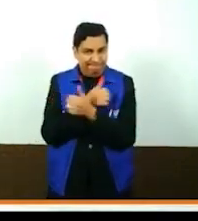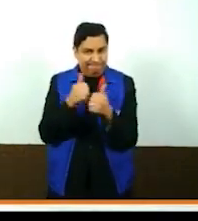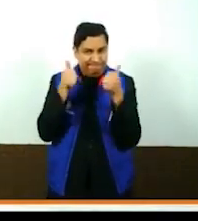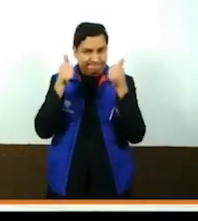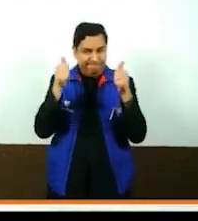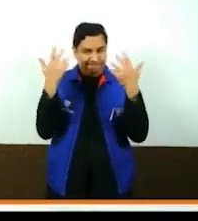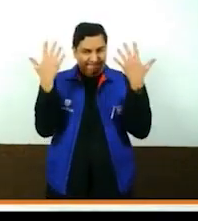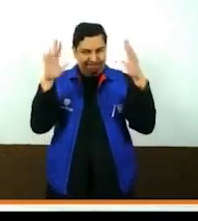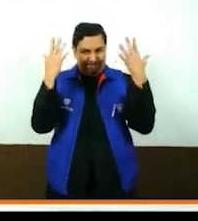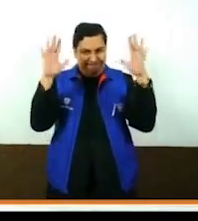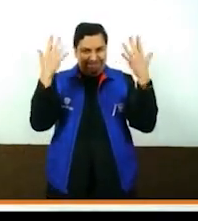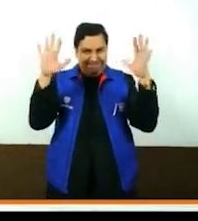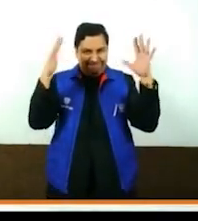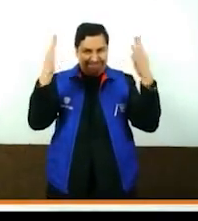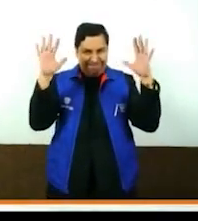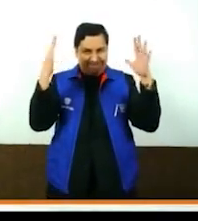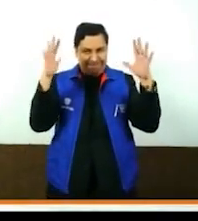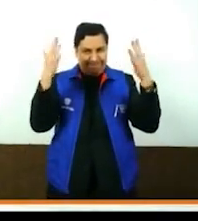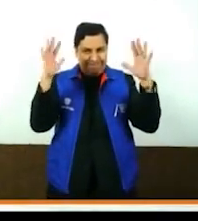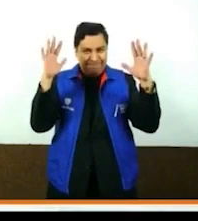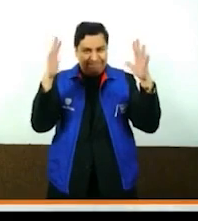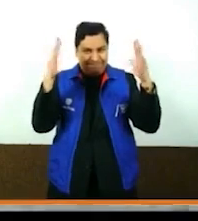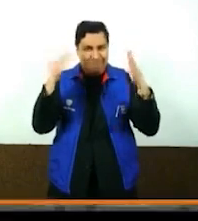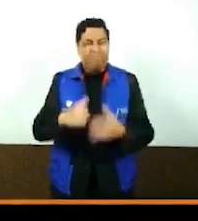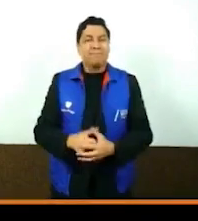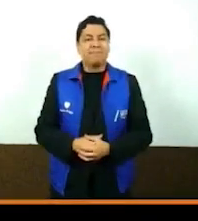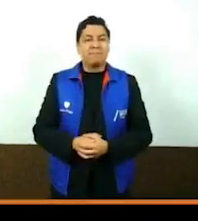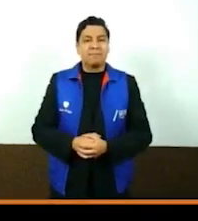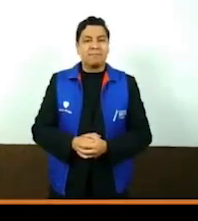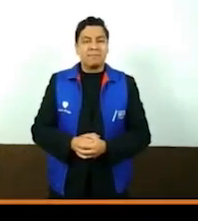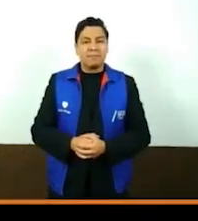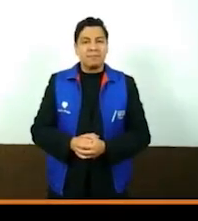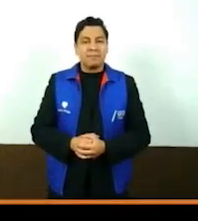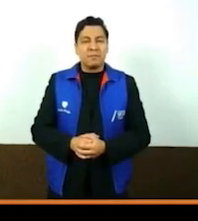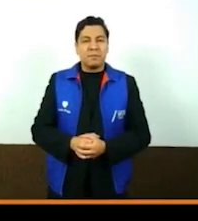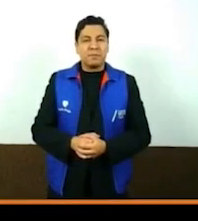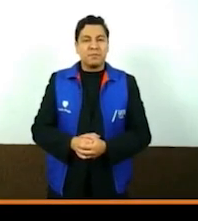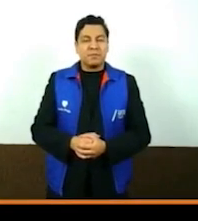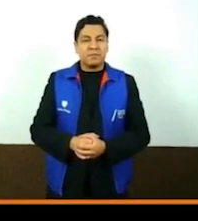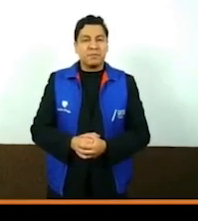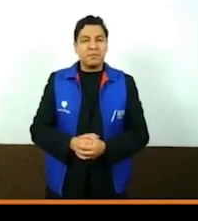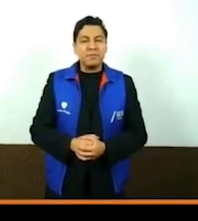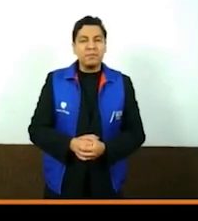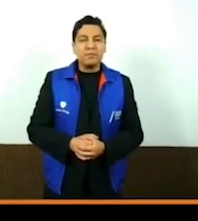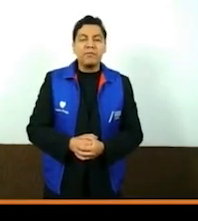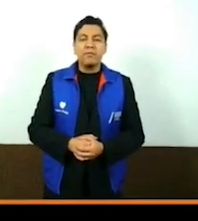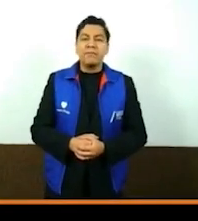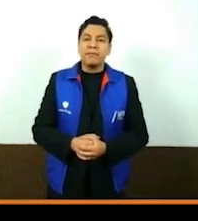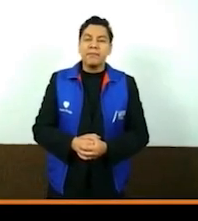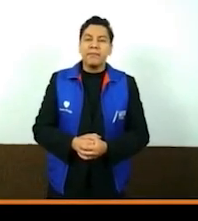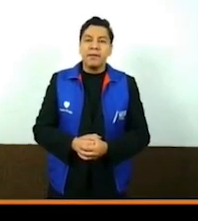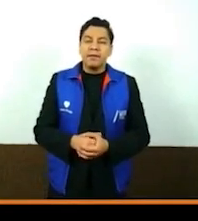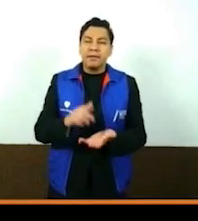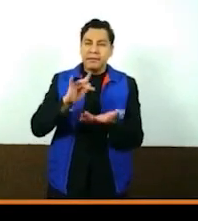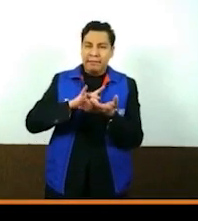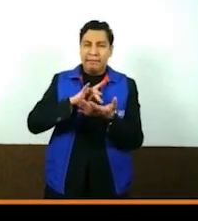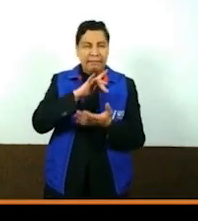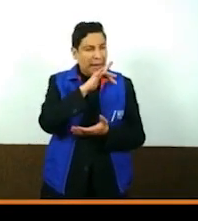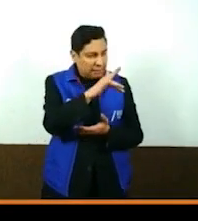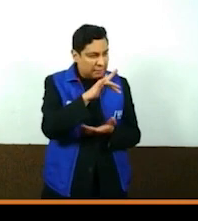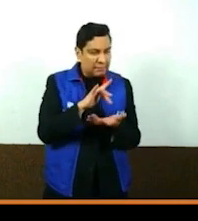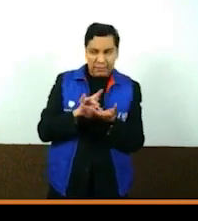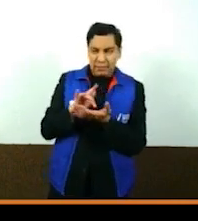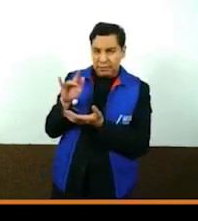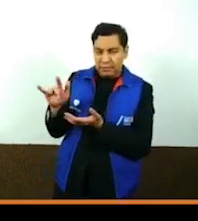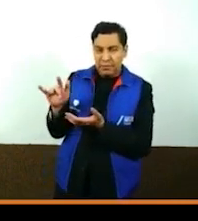Muchas gracias. Híjoles, va a estar difícil. Vamos. Le van a ayudar. Muy bien. A subir. Muchísimas gracias. Muy bien. Gracias, Ivodio. Gracias, Ivonne.